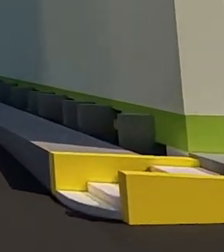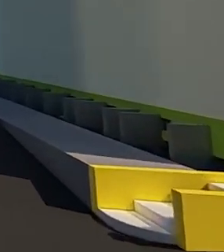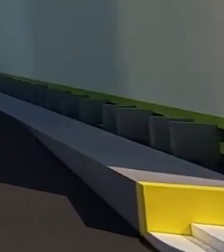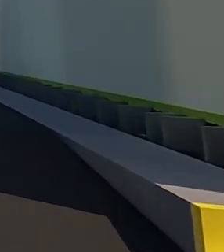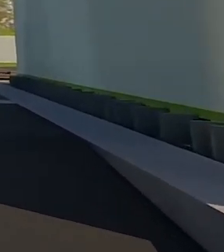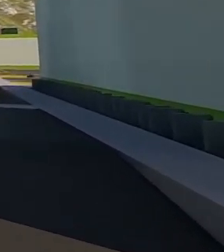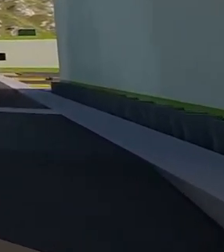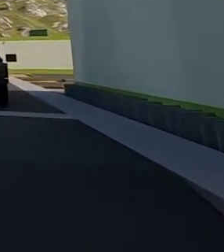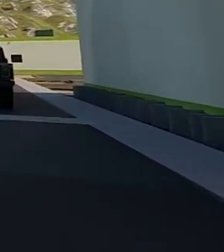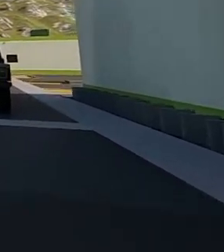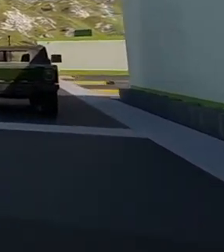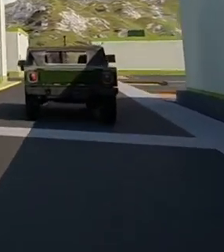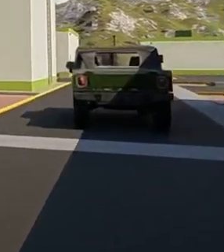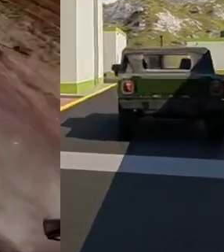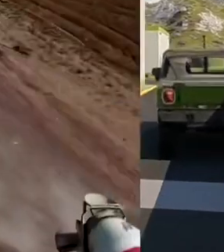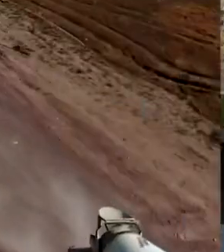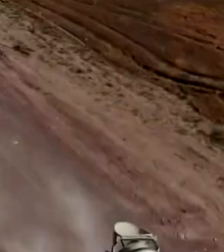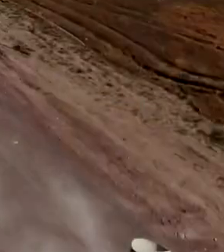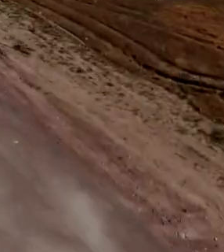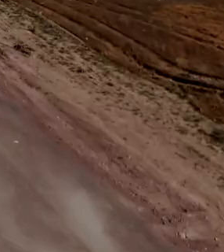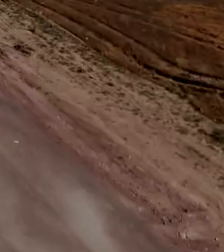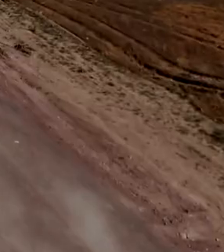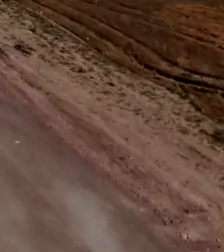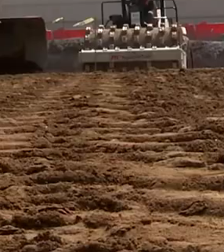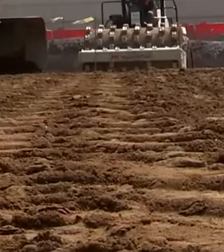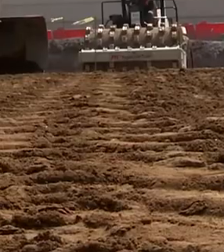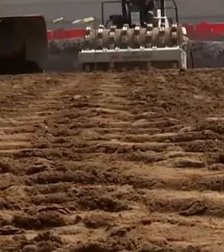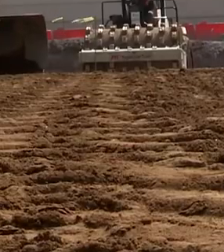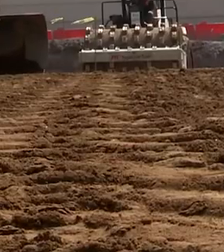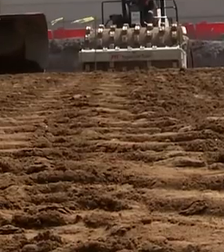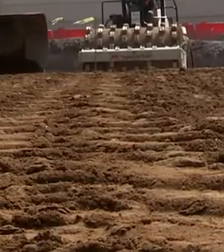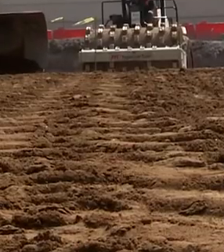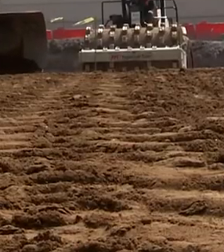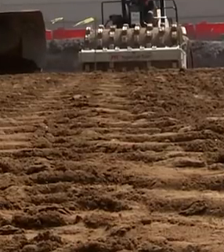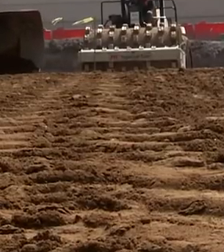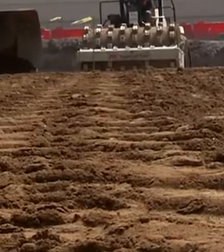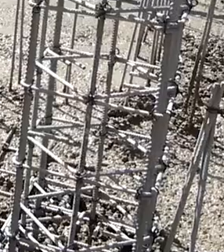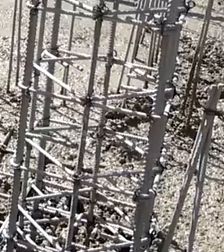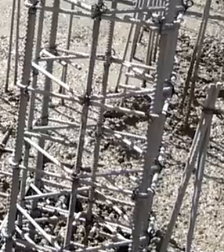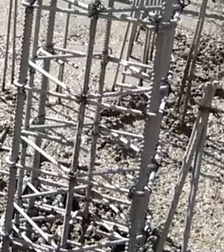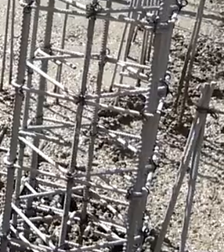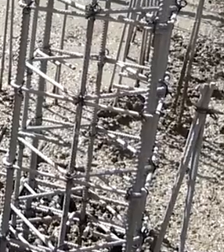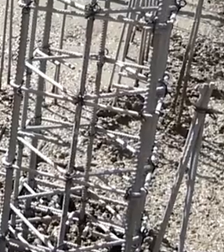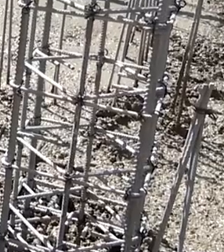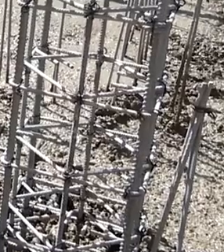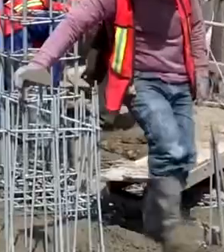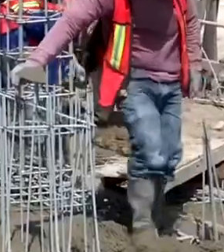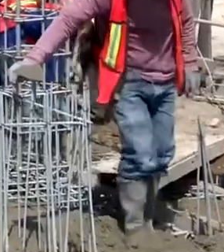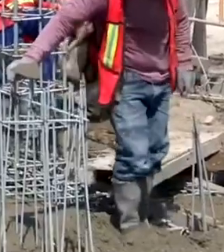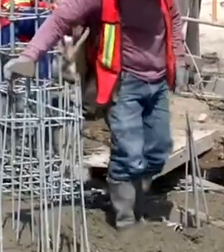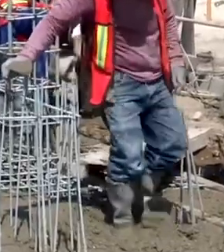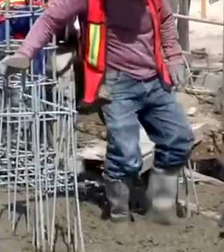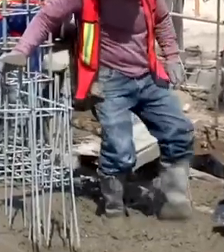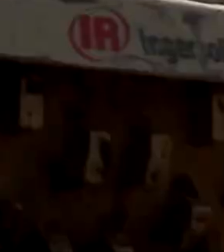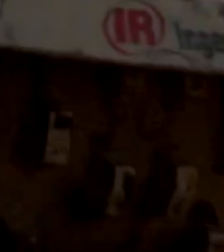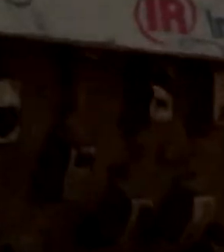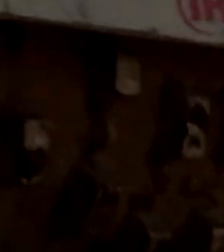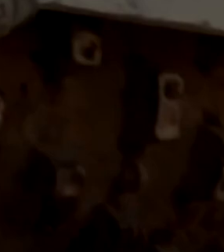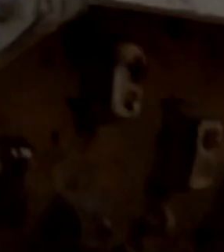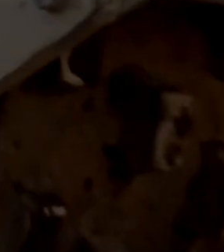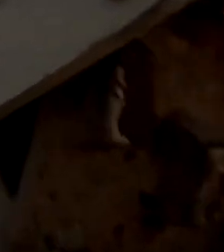redes eléctricas Voz y Datos, se trabaja en la conformación de plataformas y en el habilitado de acero de columnas y